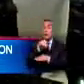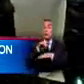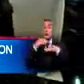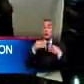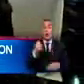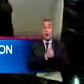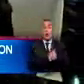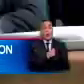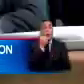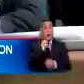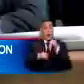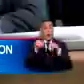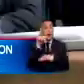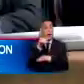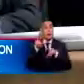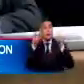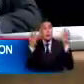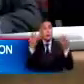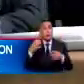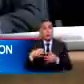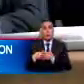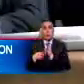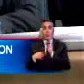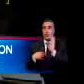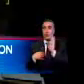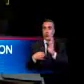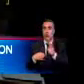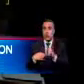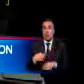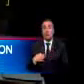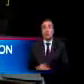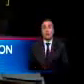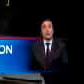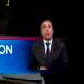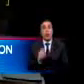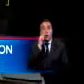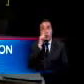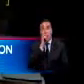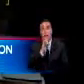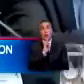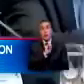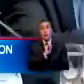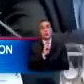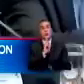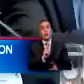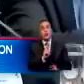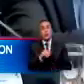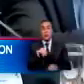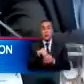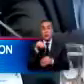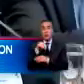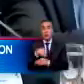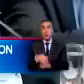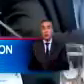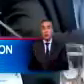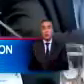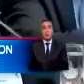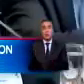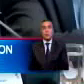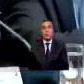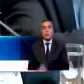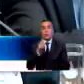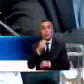sobre los viajes a Ecuador tiene relación con el COVID-19 y sobre una alerta por drogas de Estados Unidos respondió. El Ecuador era considerado